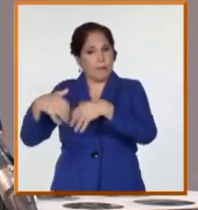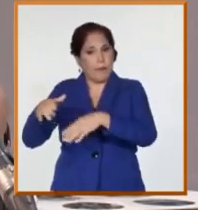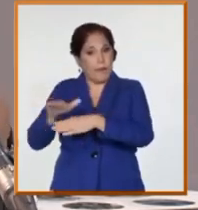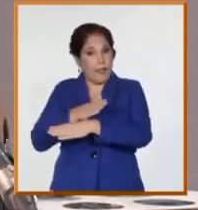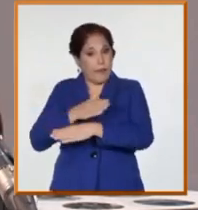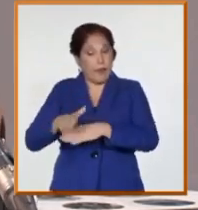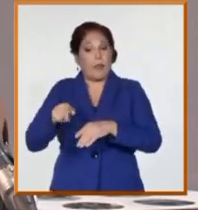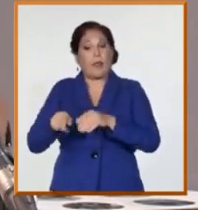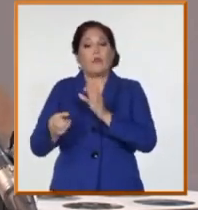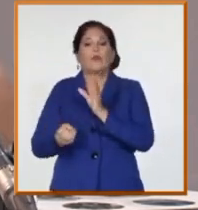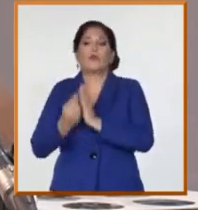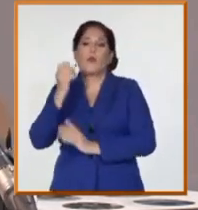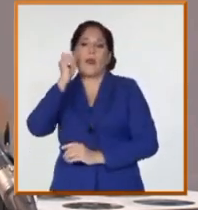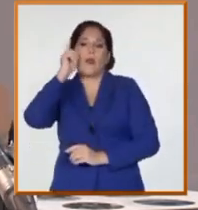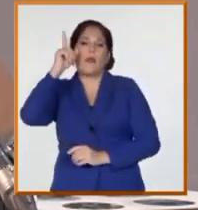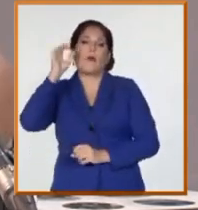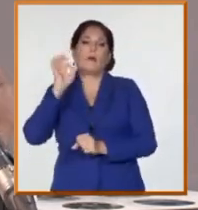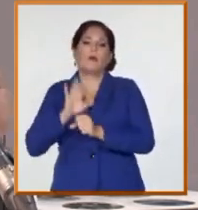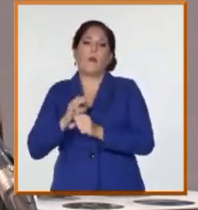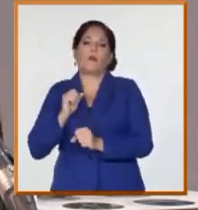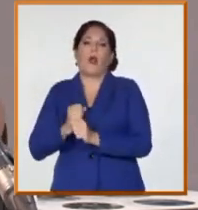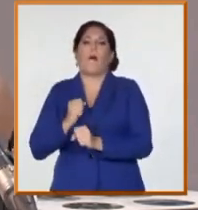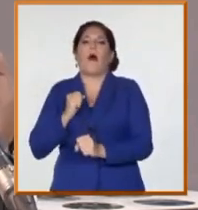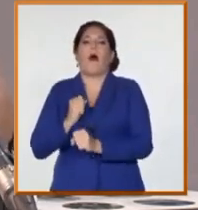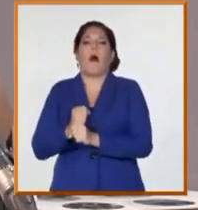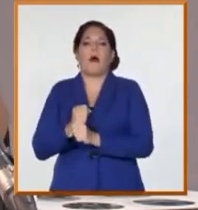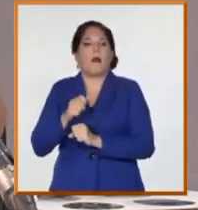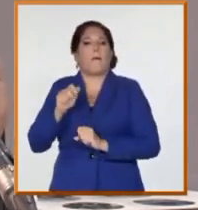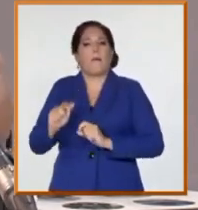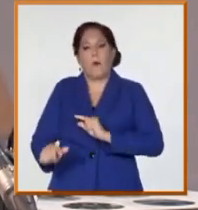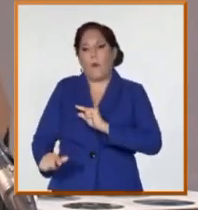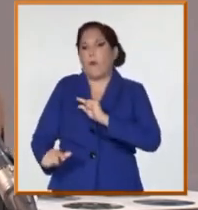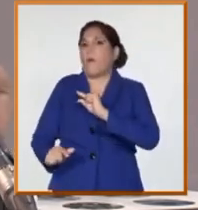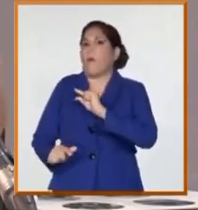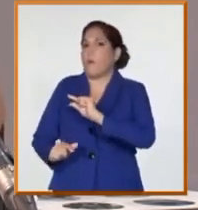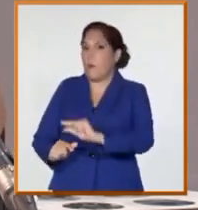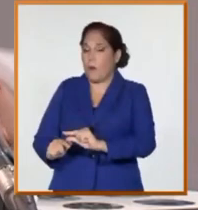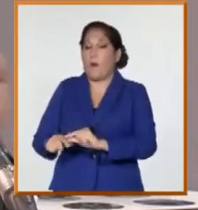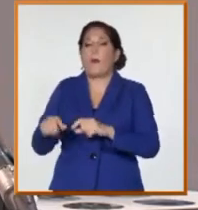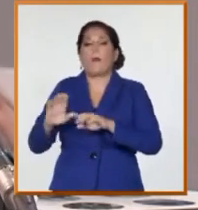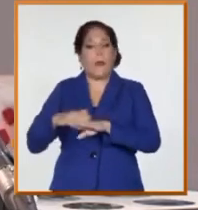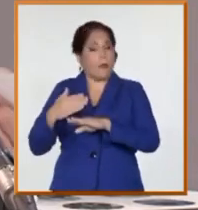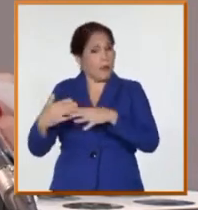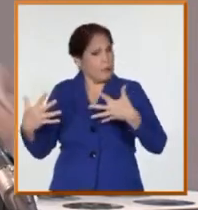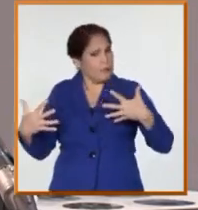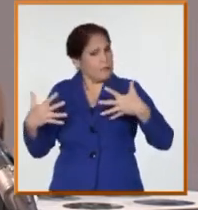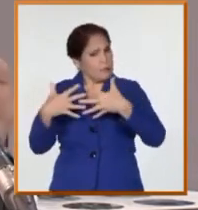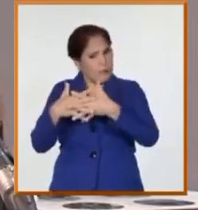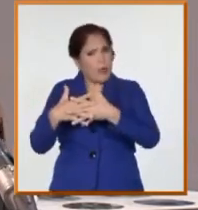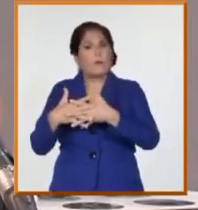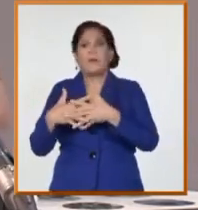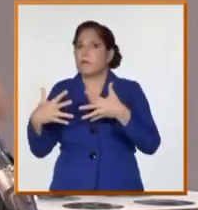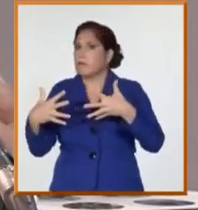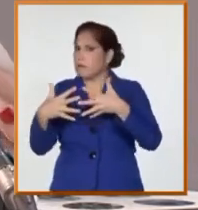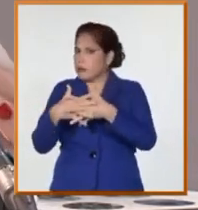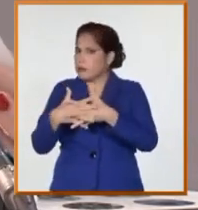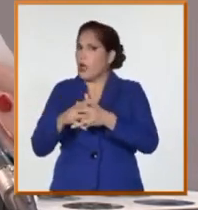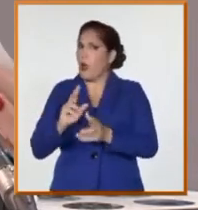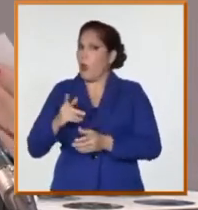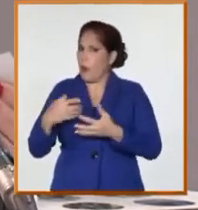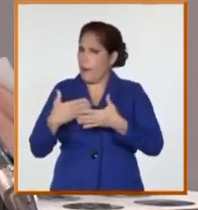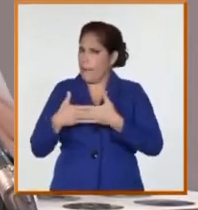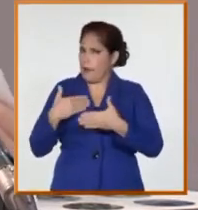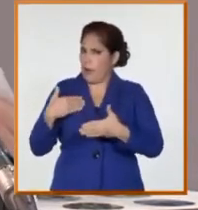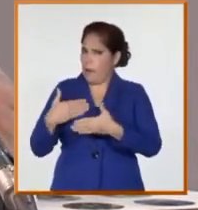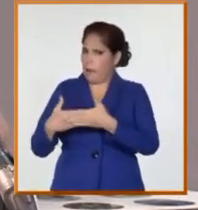de ahí surgió la idea empezamos a trabajar realmente hicimos muy buena sinergia entre ambas